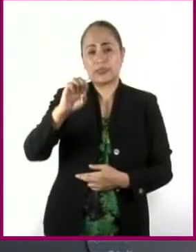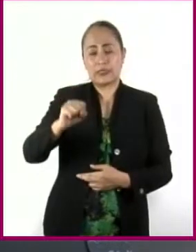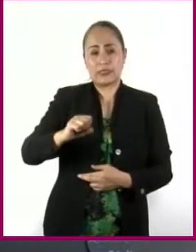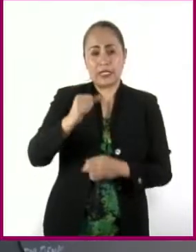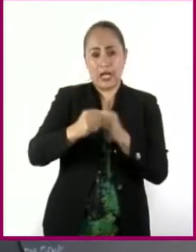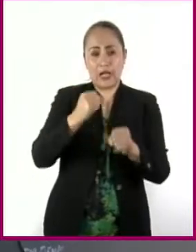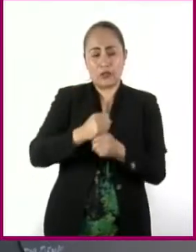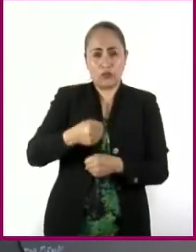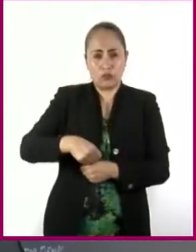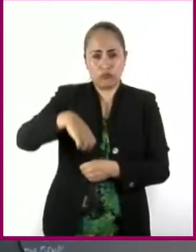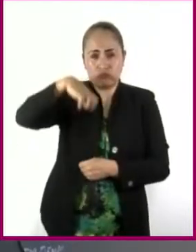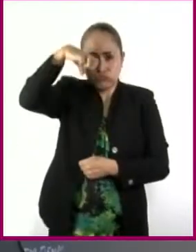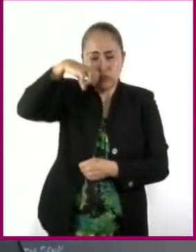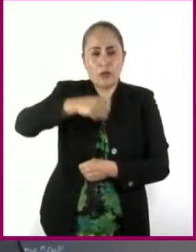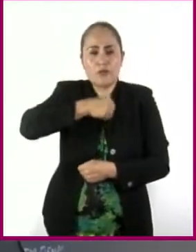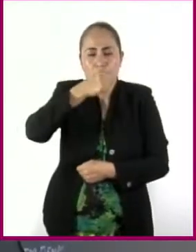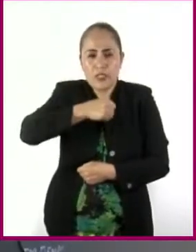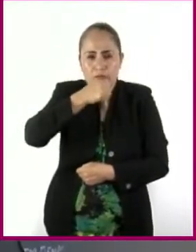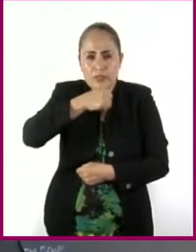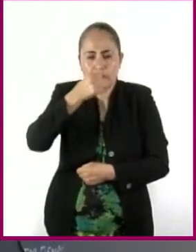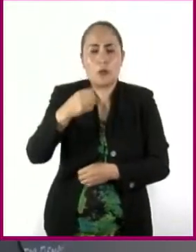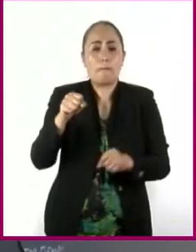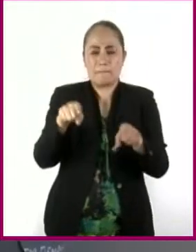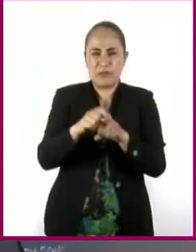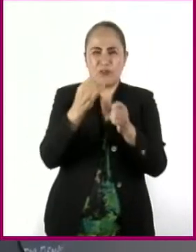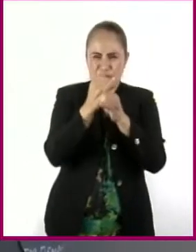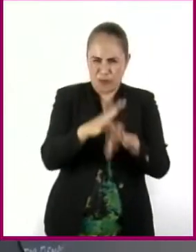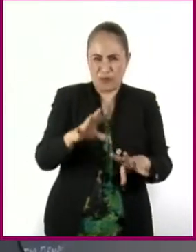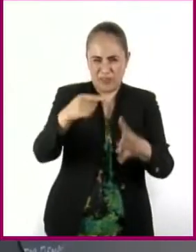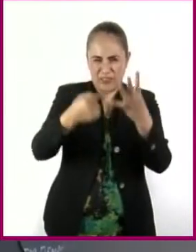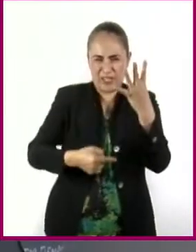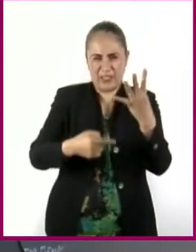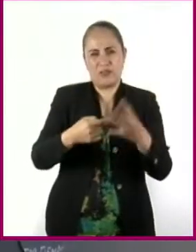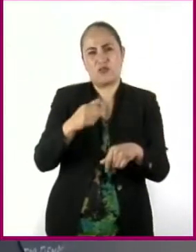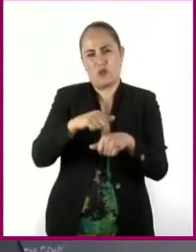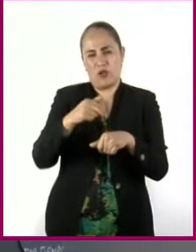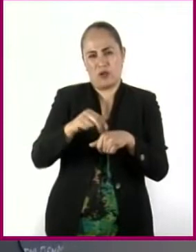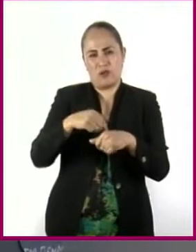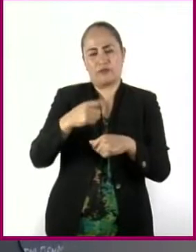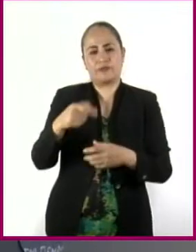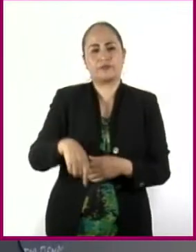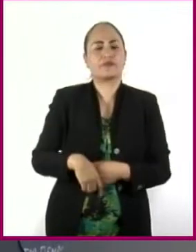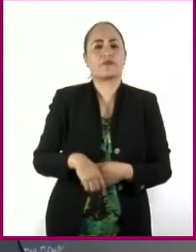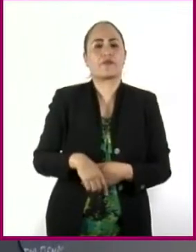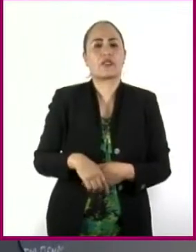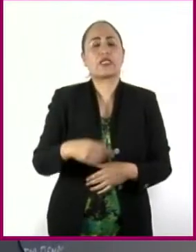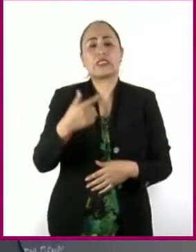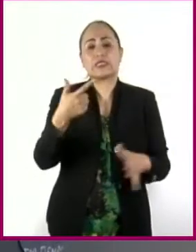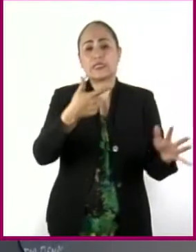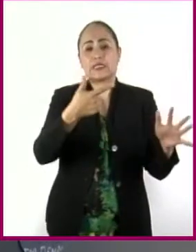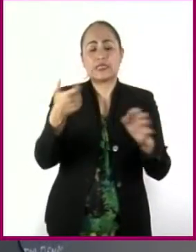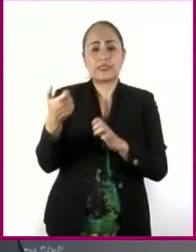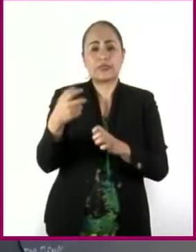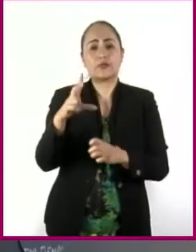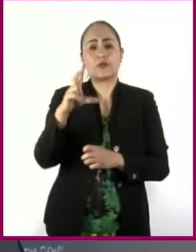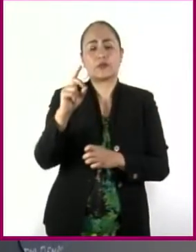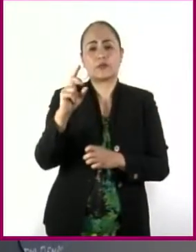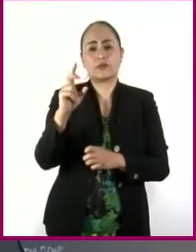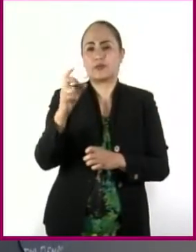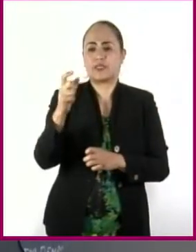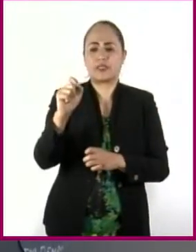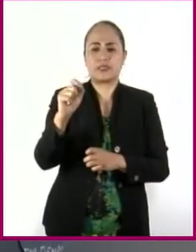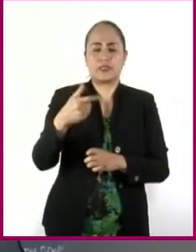años. El informe también tiene datos mundiales. Señala que en 2020 727 millones y medio de